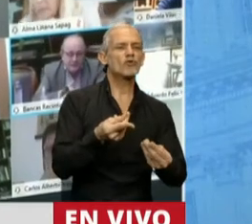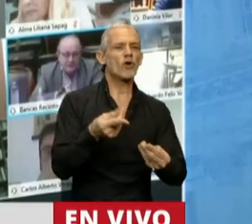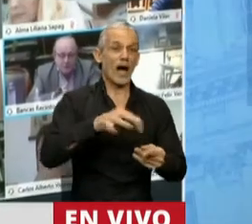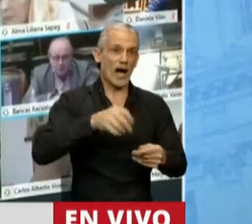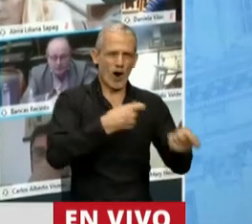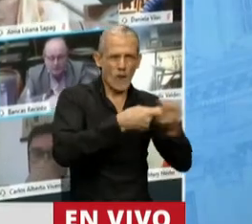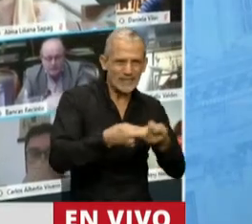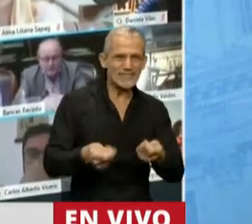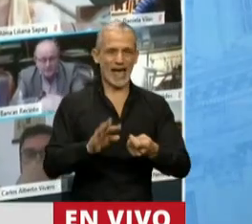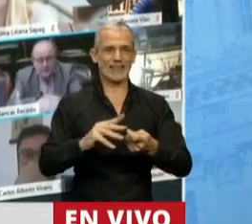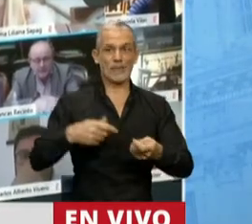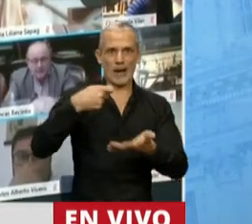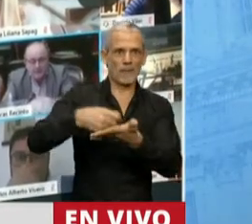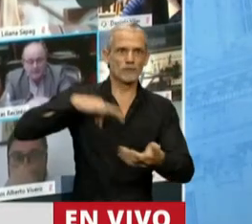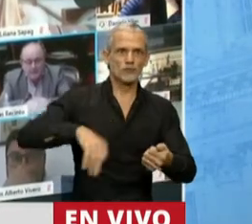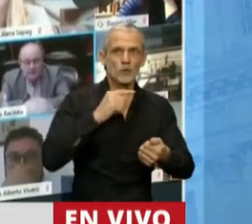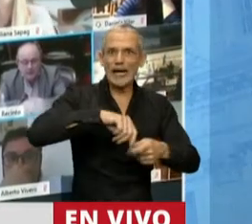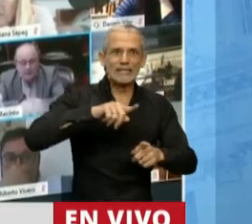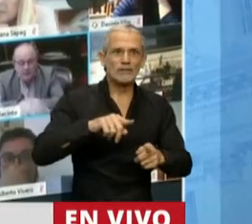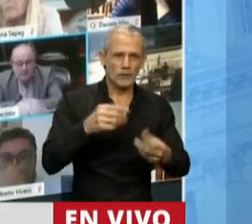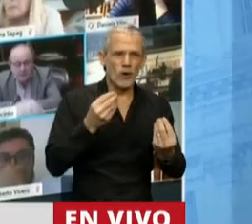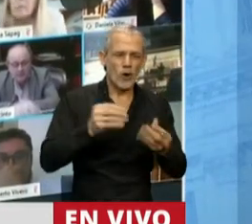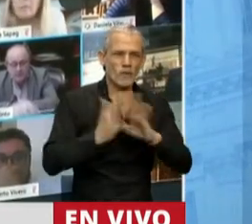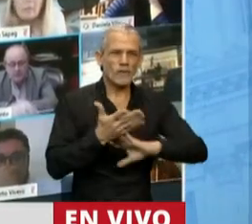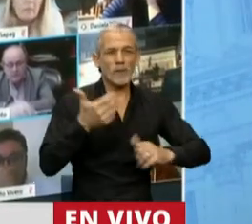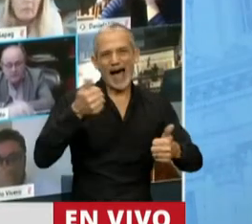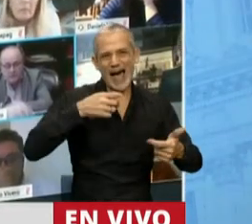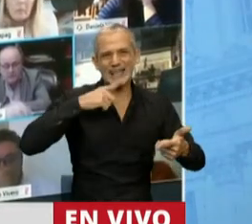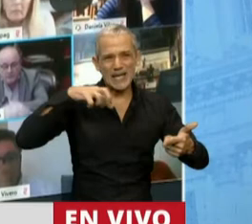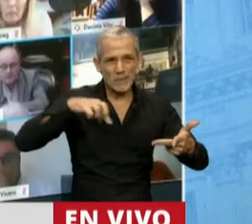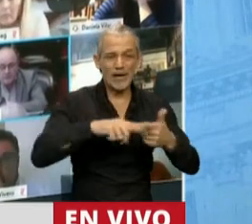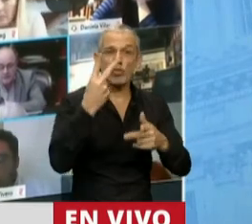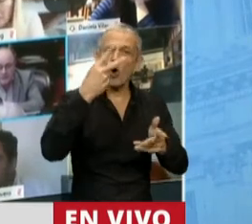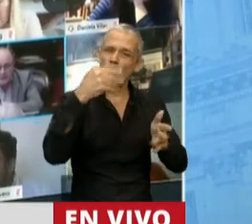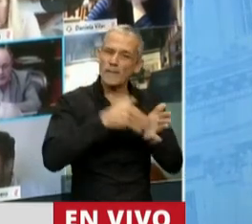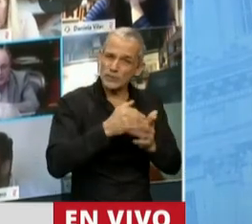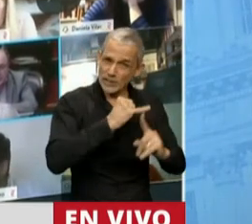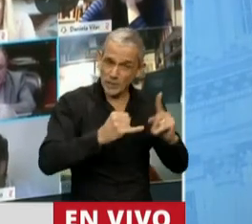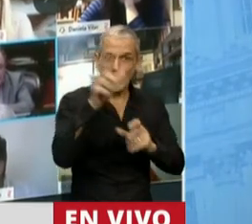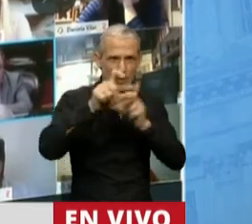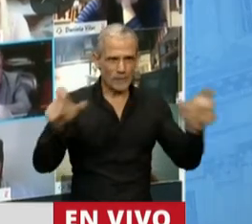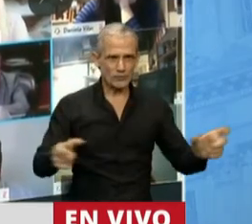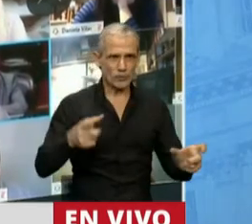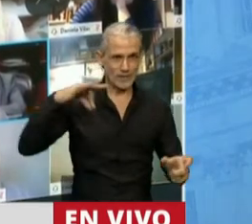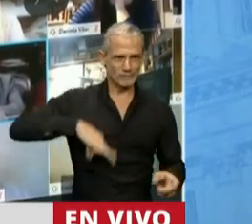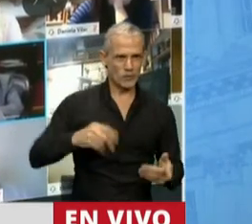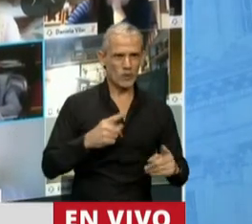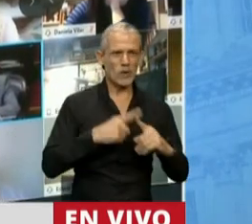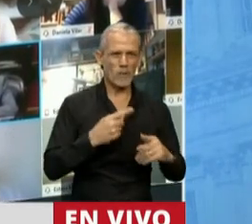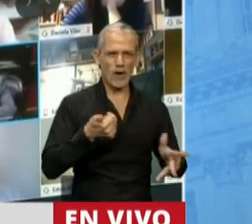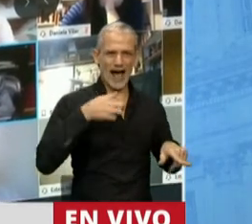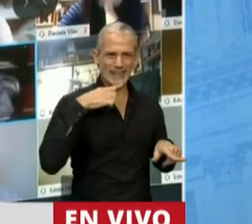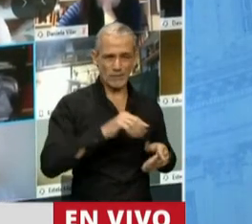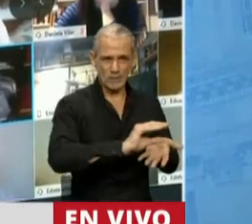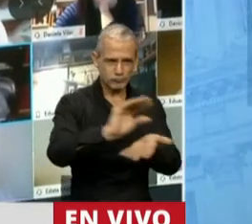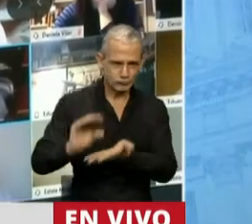y empresarios para el pago de salarios de casas a través de los atp de casi 2 millones y medio de beneficiarios los 600